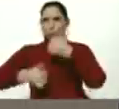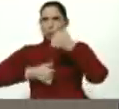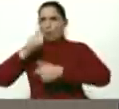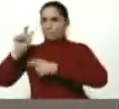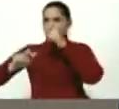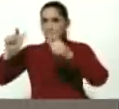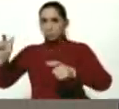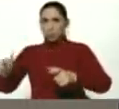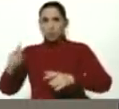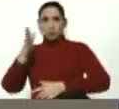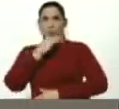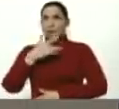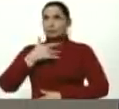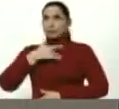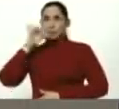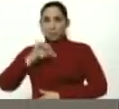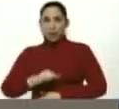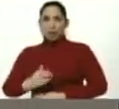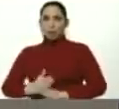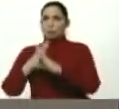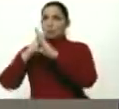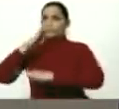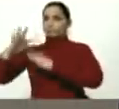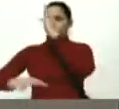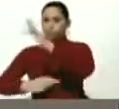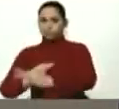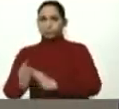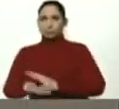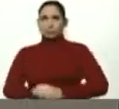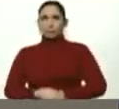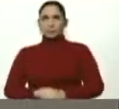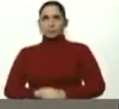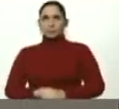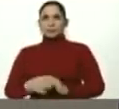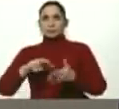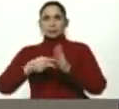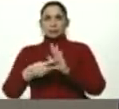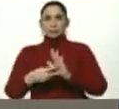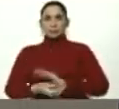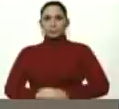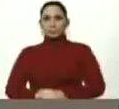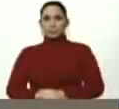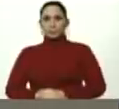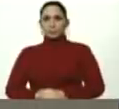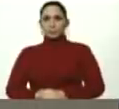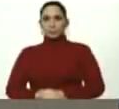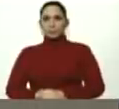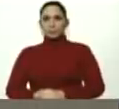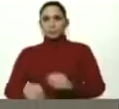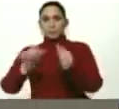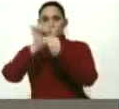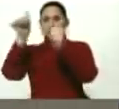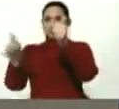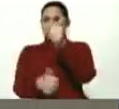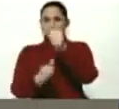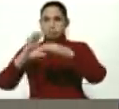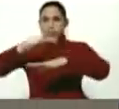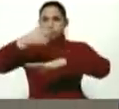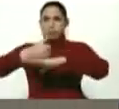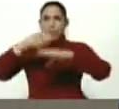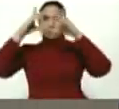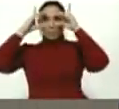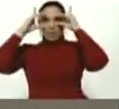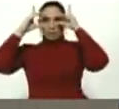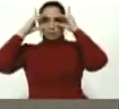asintomáticos y para cortar la cadena de transmisión. En ese sentido, la vicepresidenta ejecutiva del Cielorina